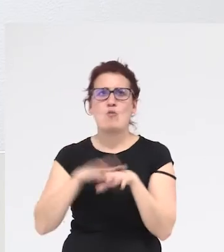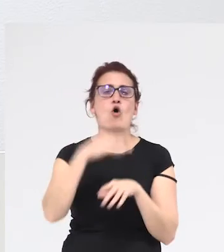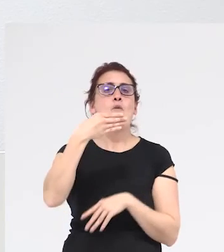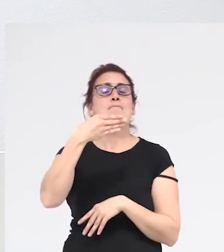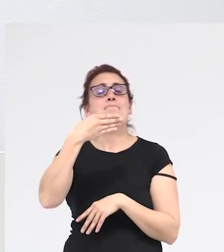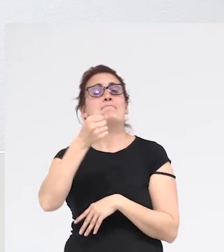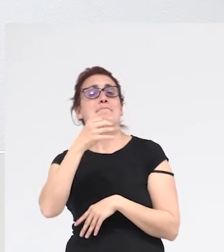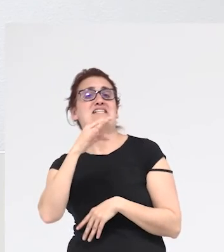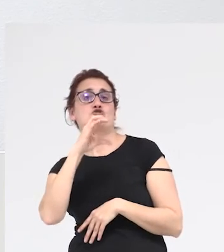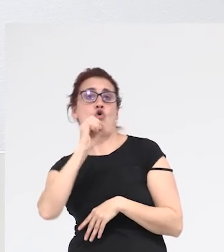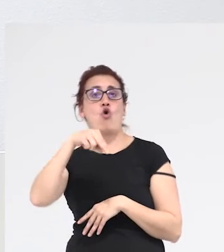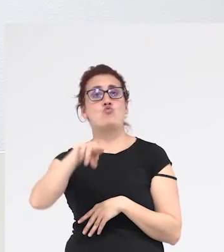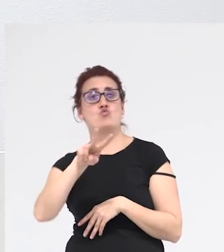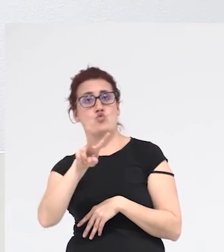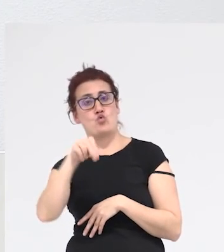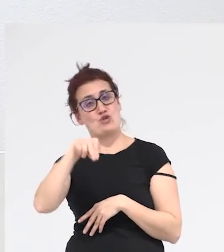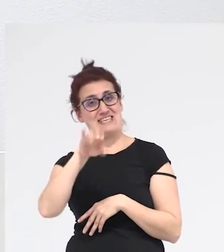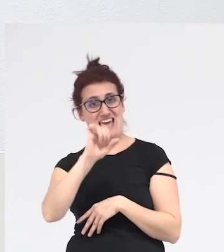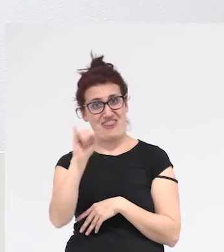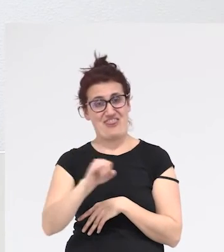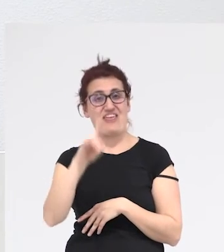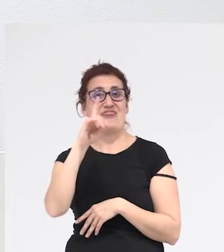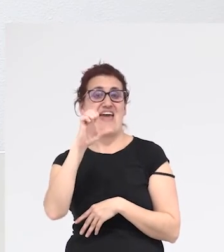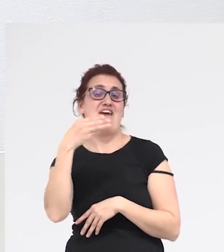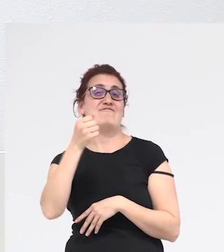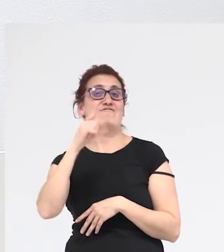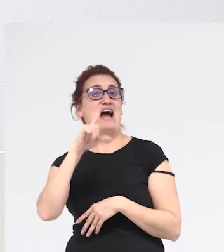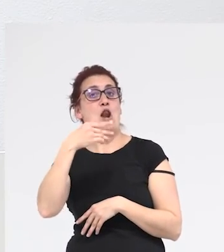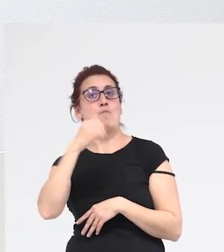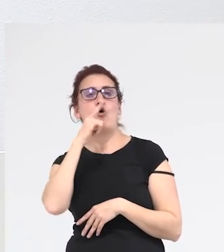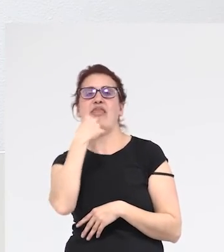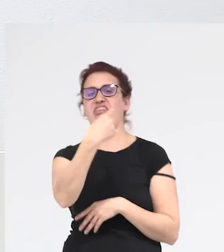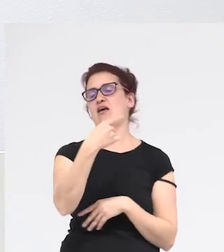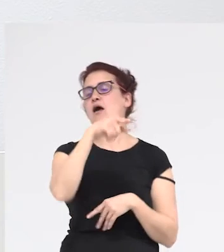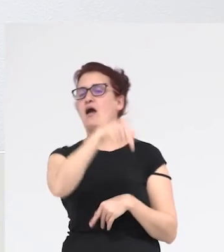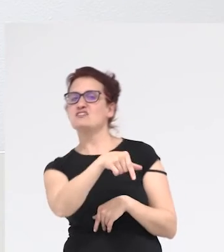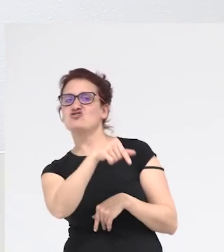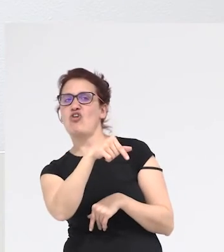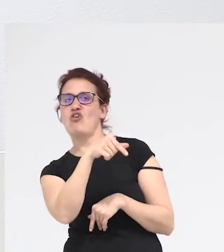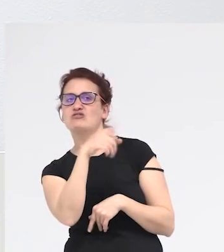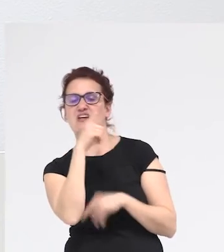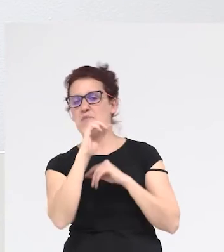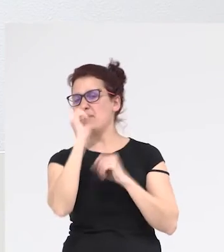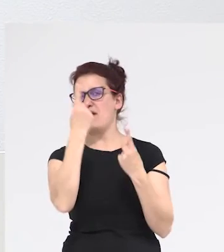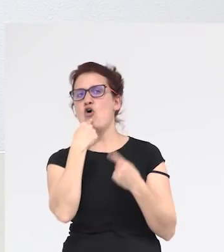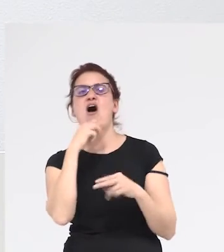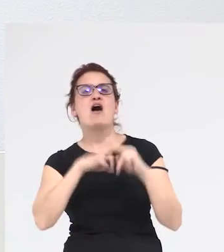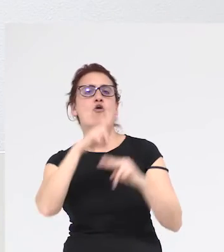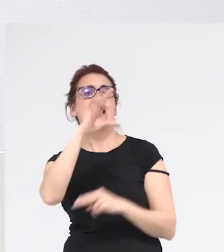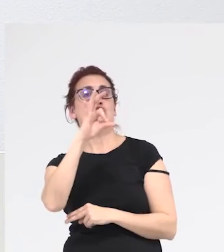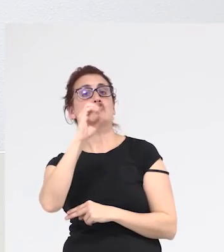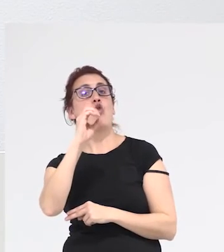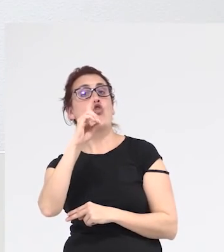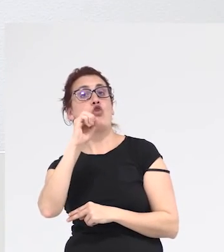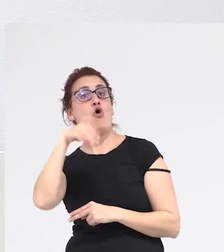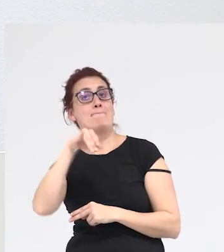que de hecho fue el que salió a decir estos sodomitas. O sea, es el primero que habla de sodomitas